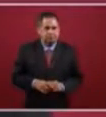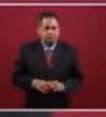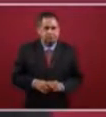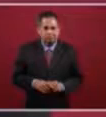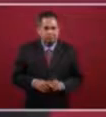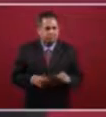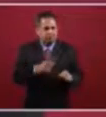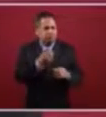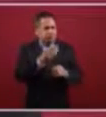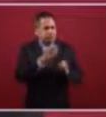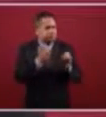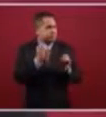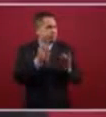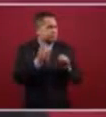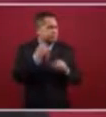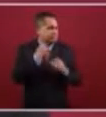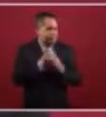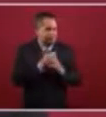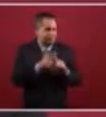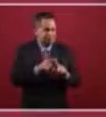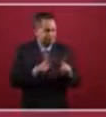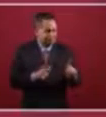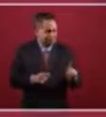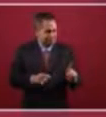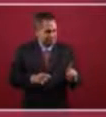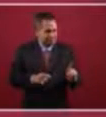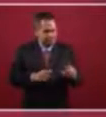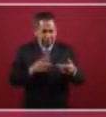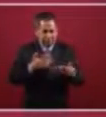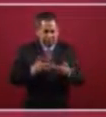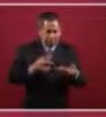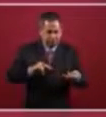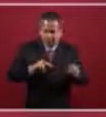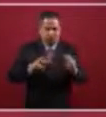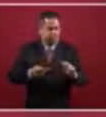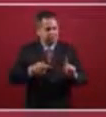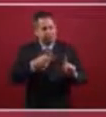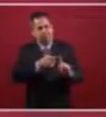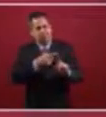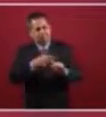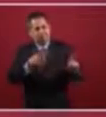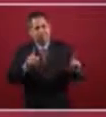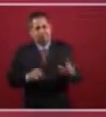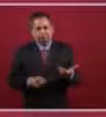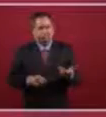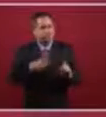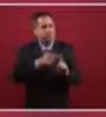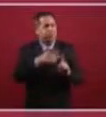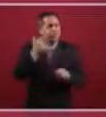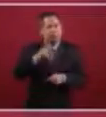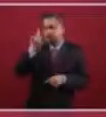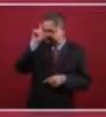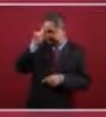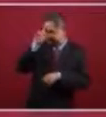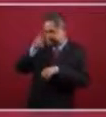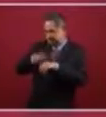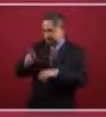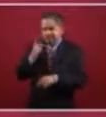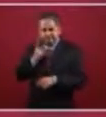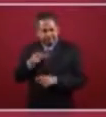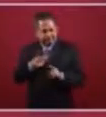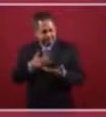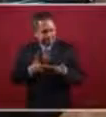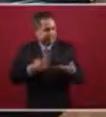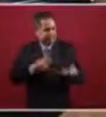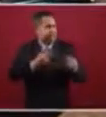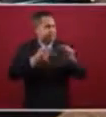tu despacho como abogado o eras asesor de un diputado